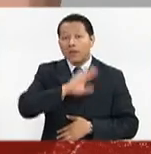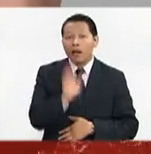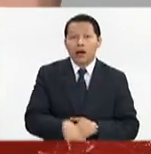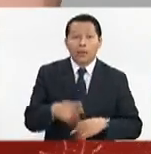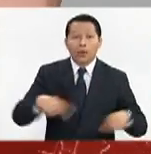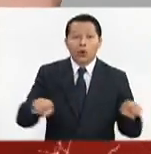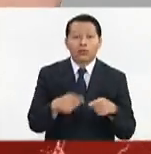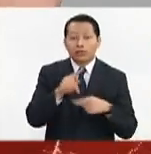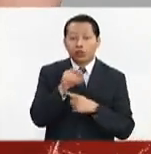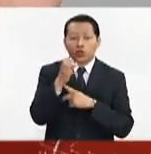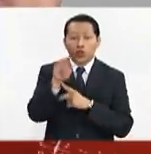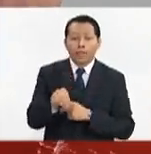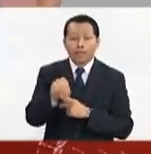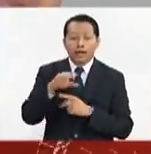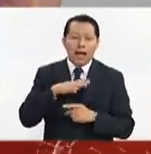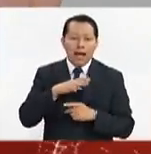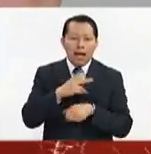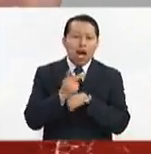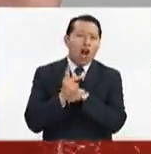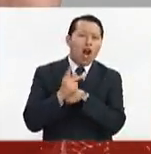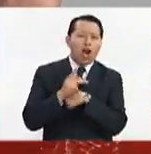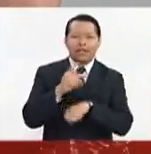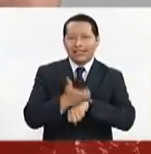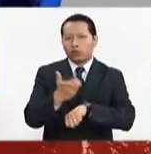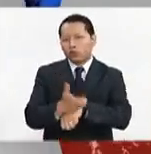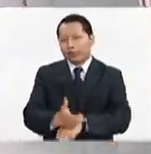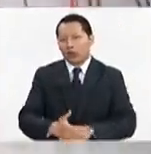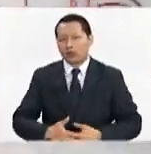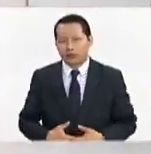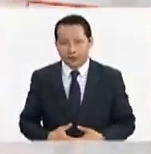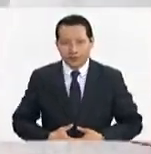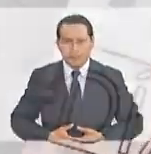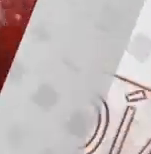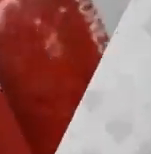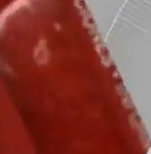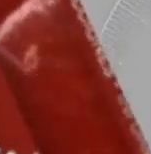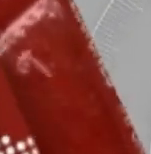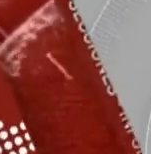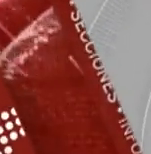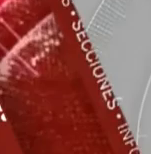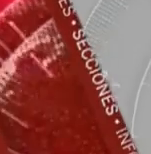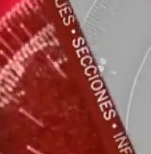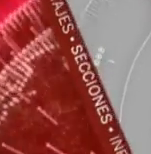músico Tom Petty, ícono del rock en los Estados Unidos.